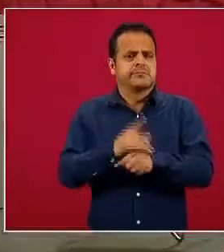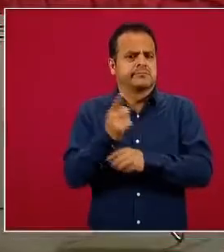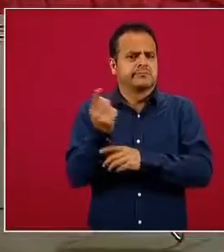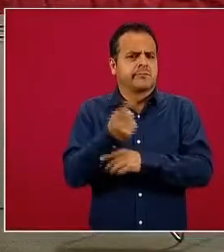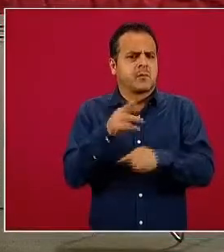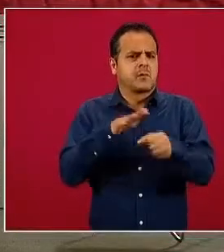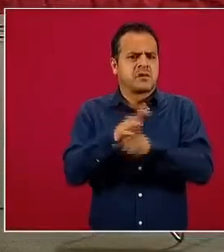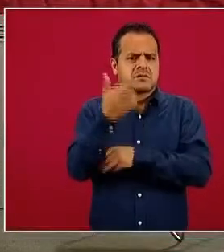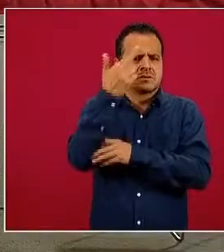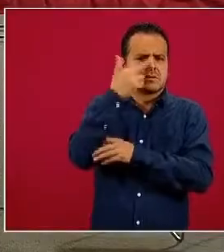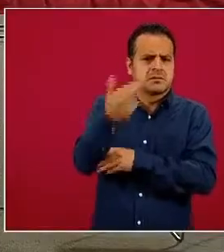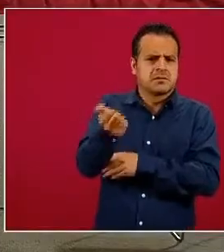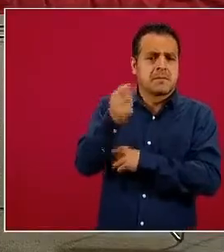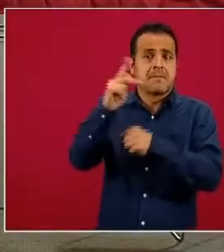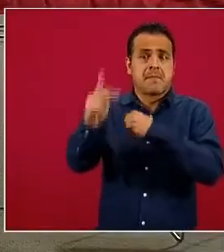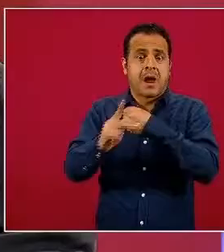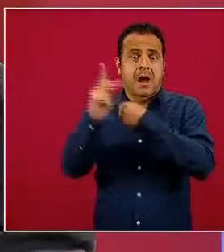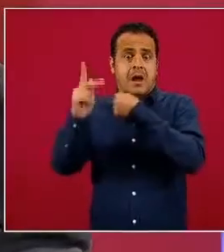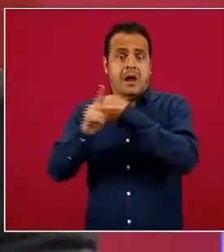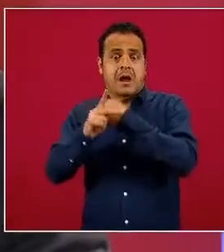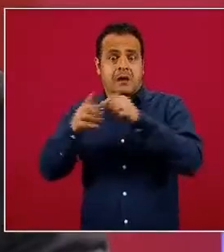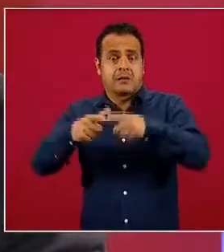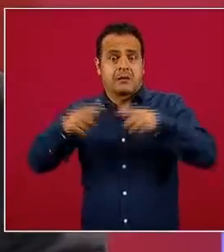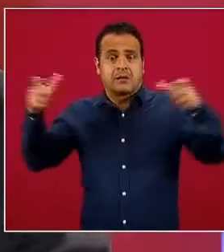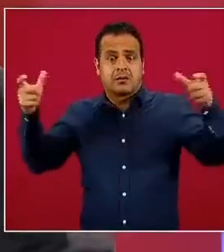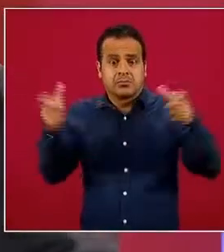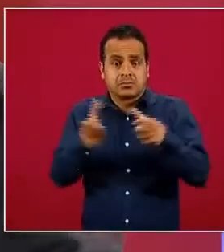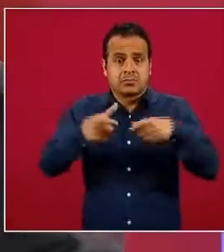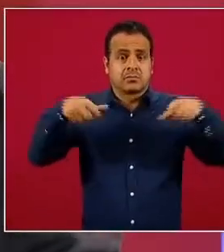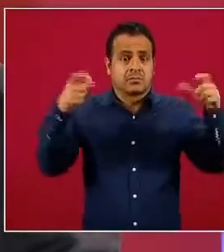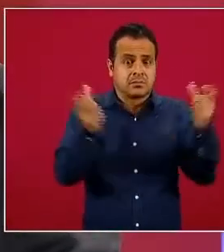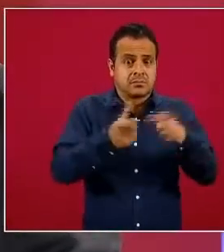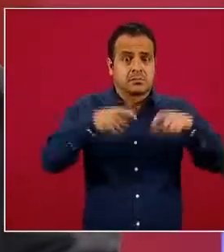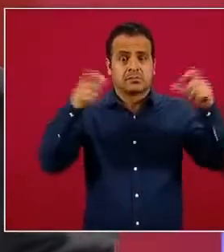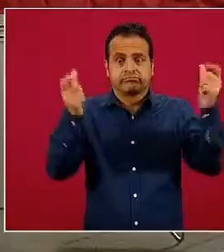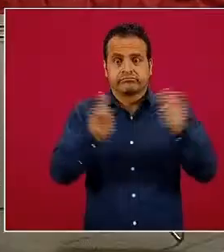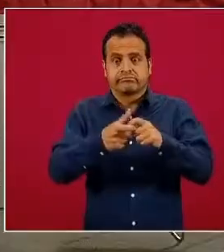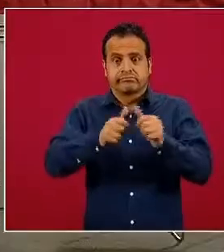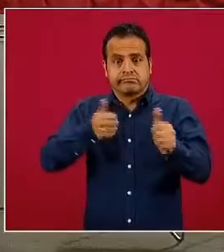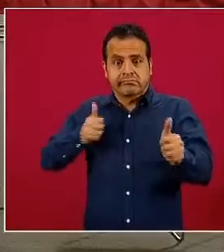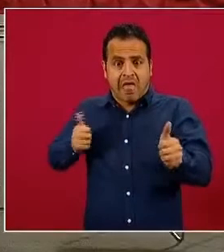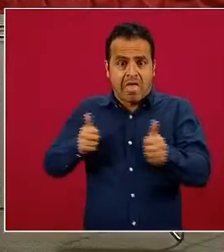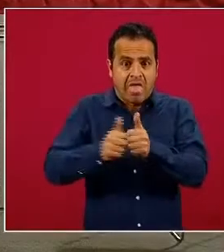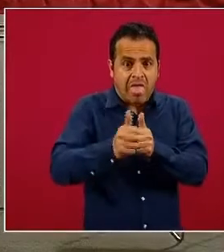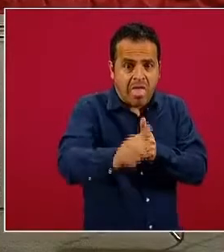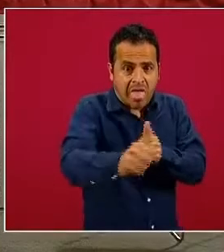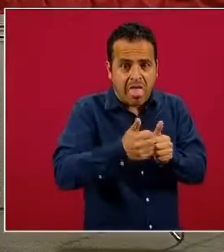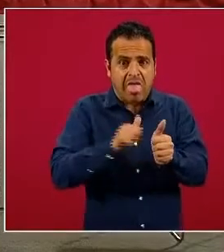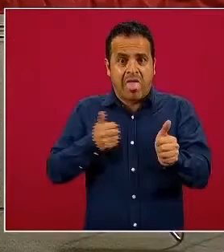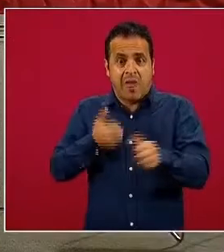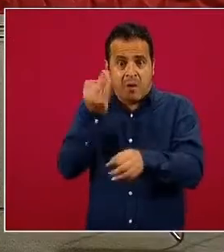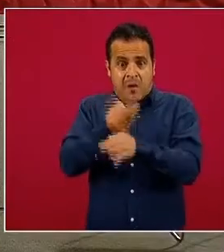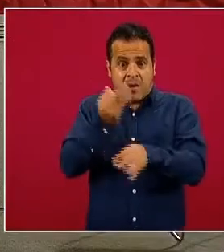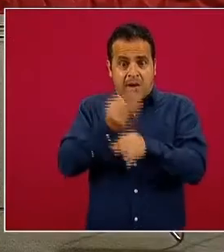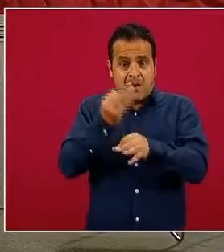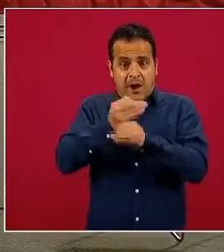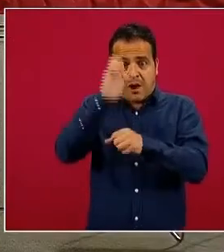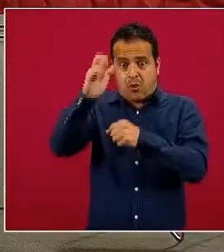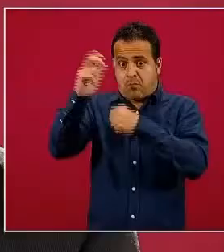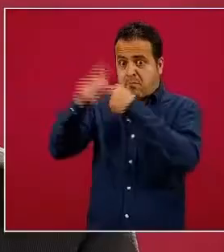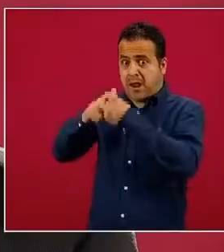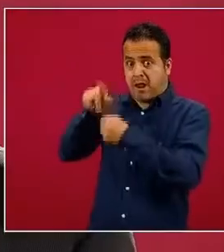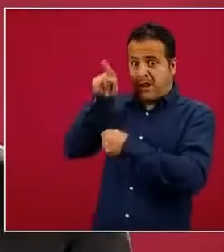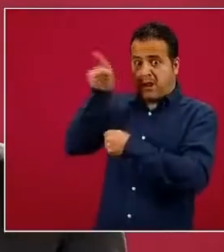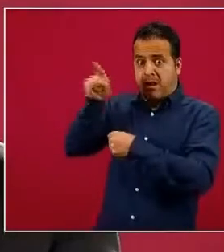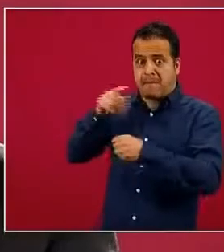los países ocurre en distintos tiempos. Ahora mismo estamos viendo Europa Occidental con rebrotes muy